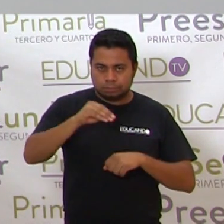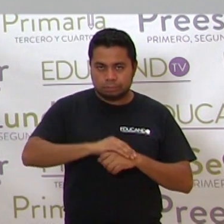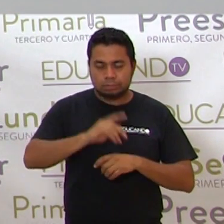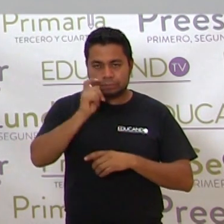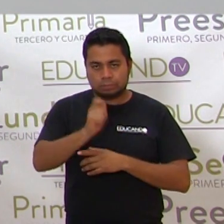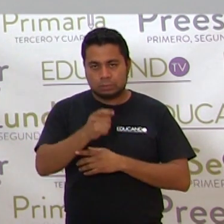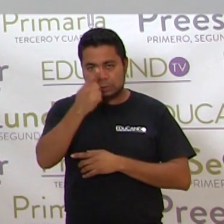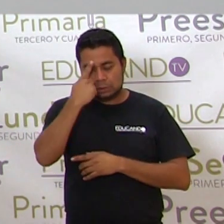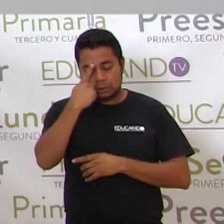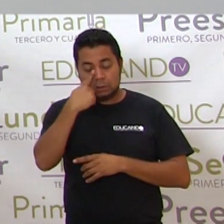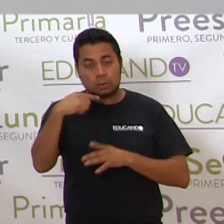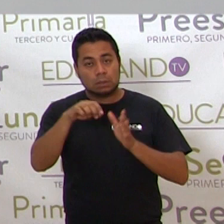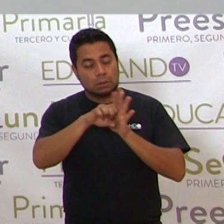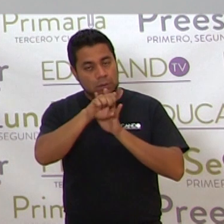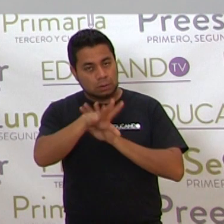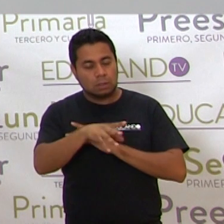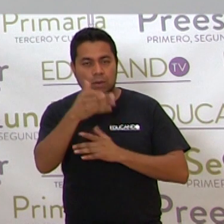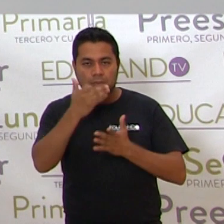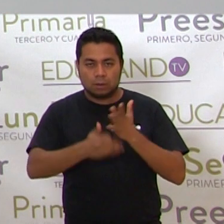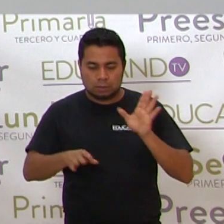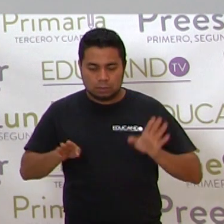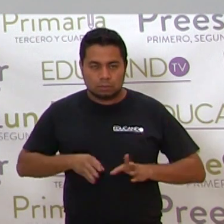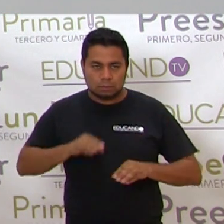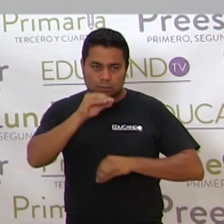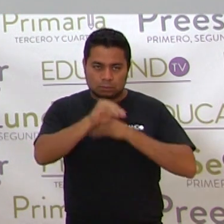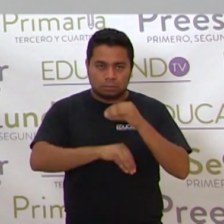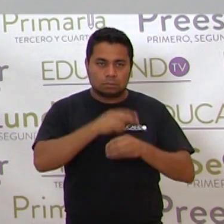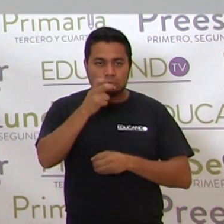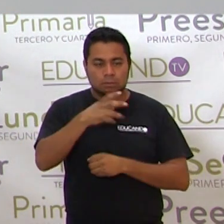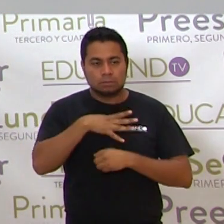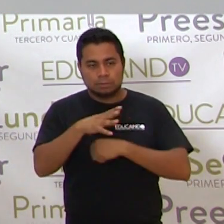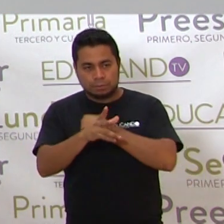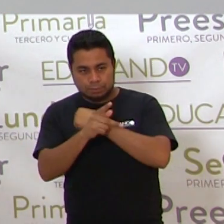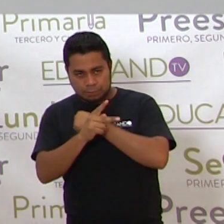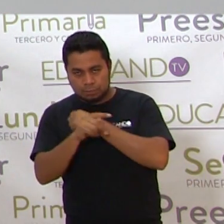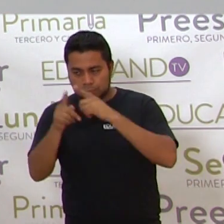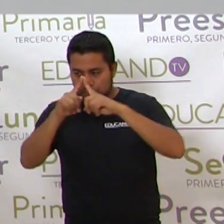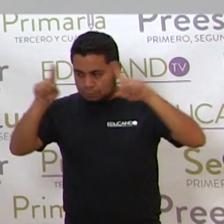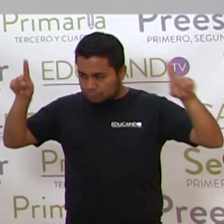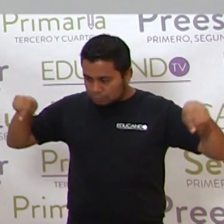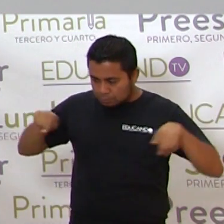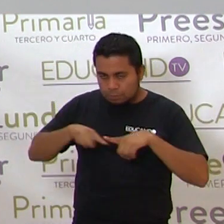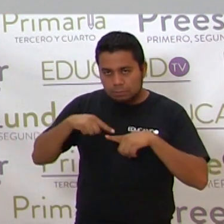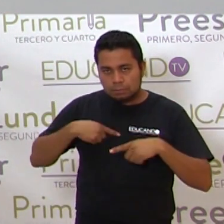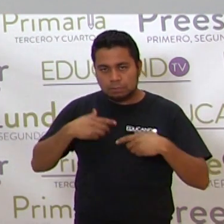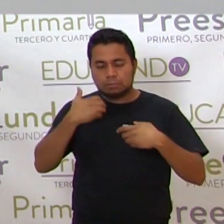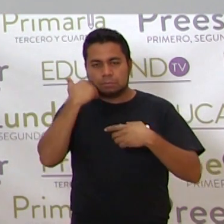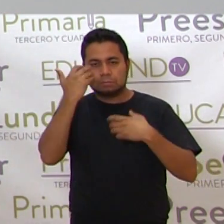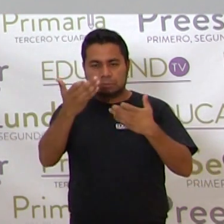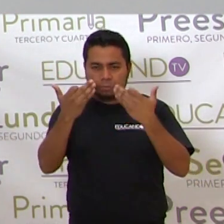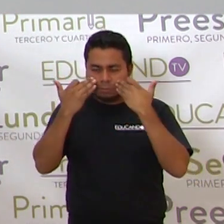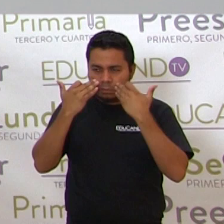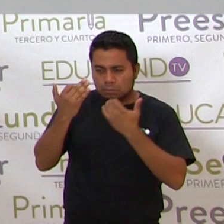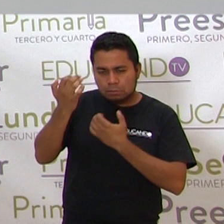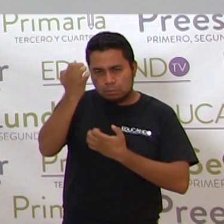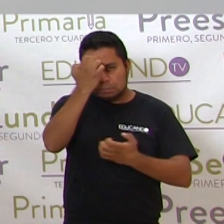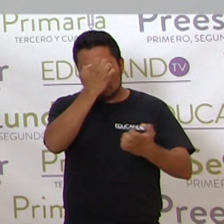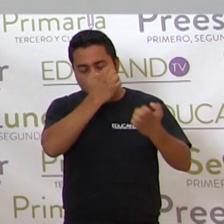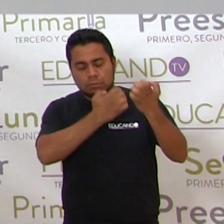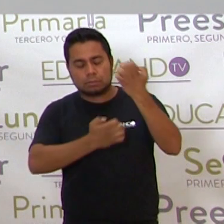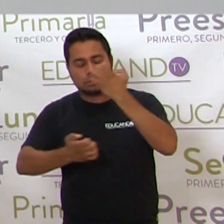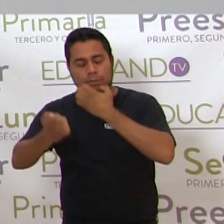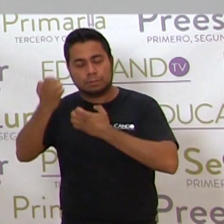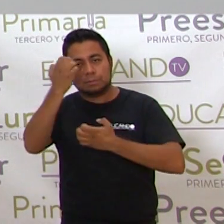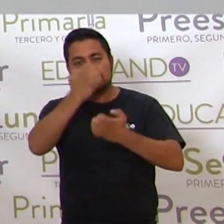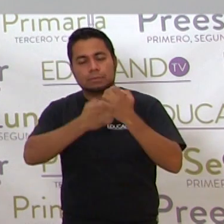A nuestro ejemplo le hacen falta características. Por eso lo tienes en pantalla y quiero que lo observes muy bien y